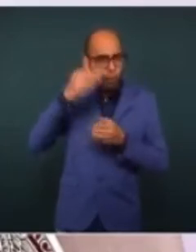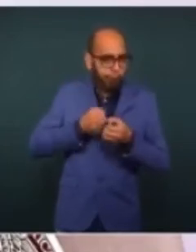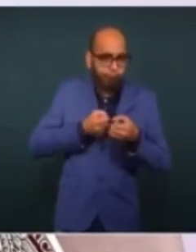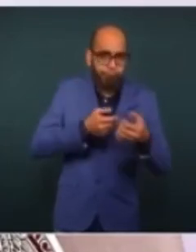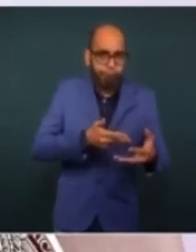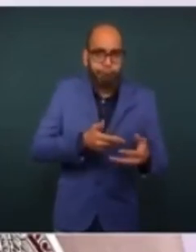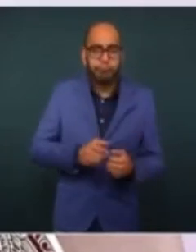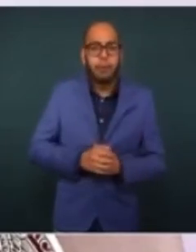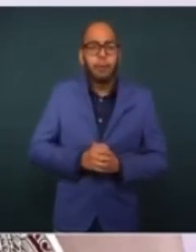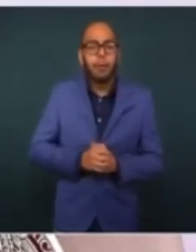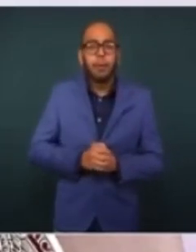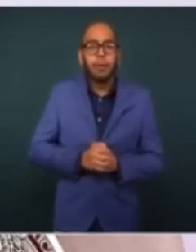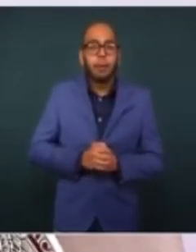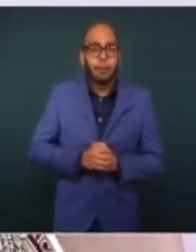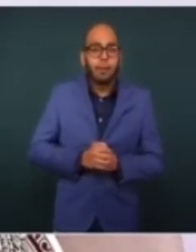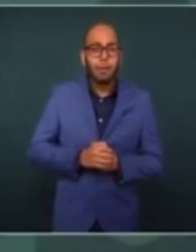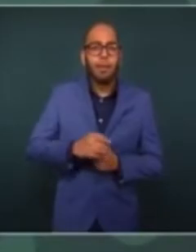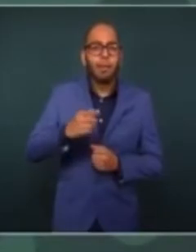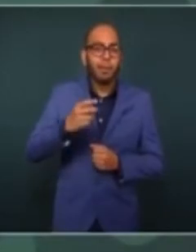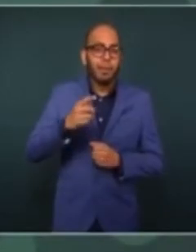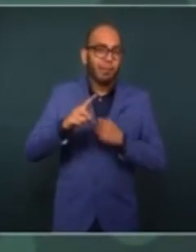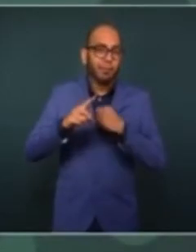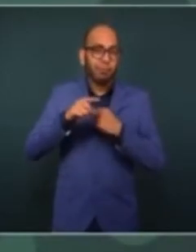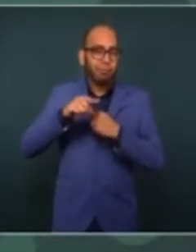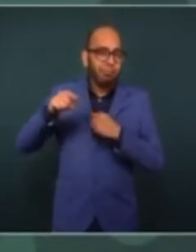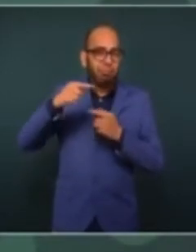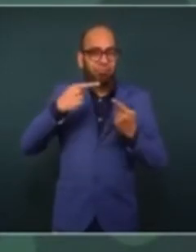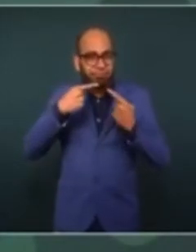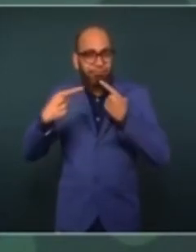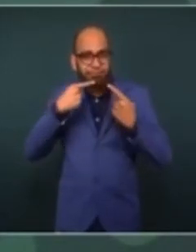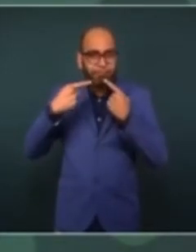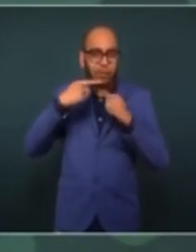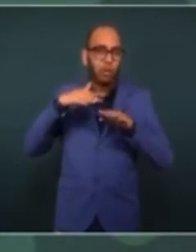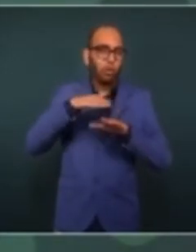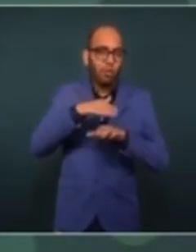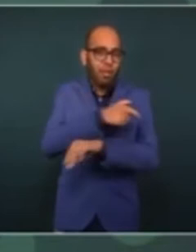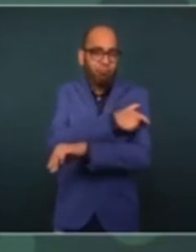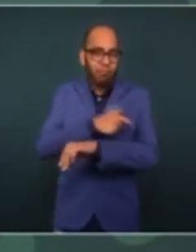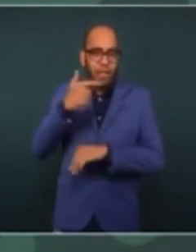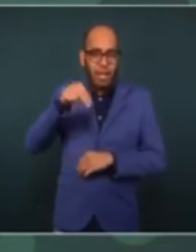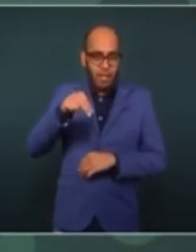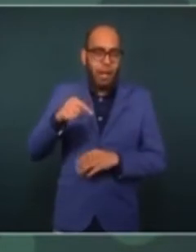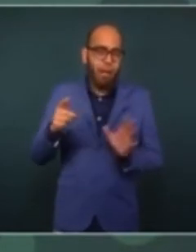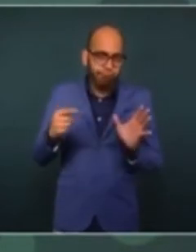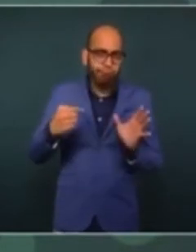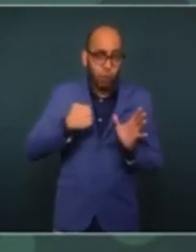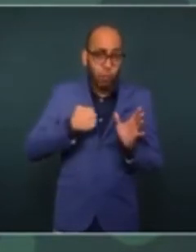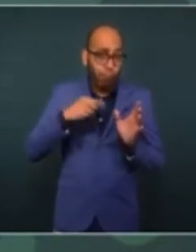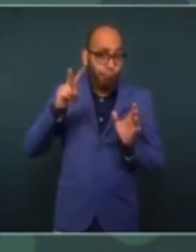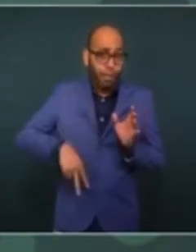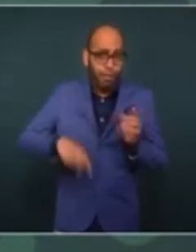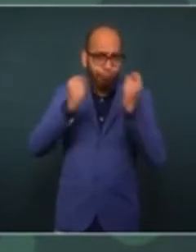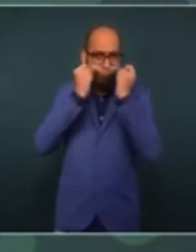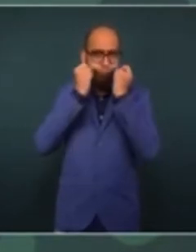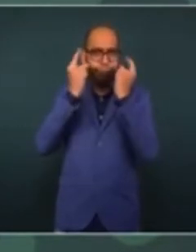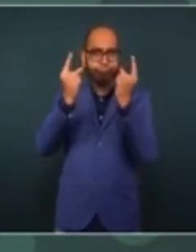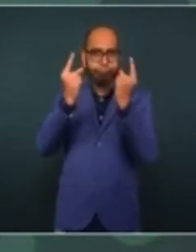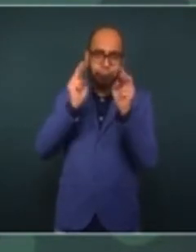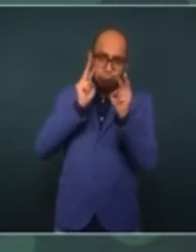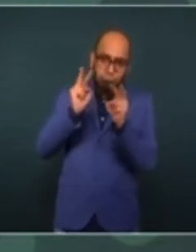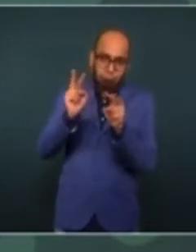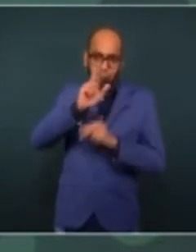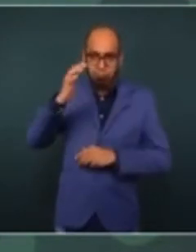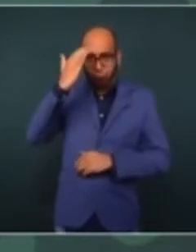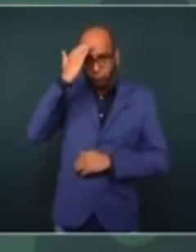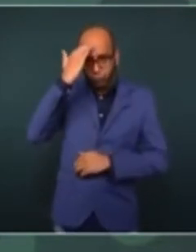Y en el caso específico de la controversia, yo soy un admirador y defensor de las Fuerzas Armadas, lo digo sin ambages,